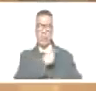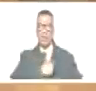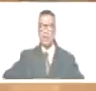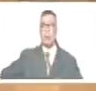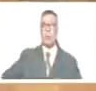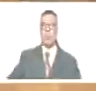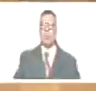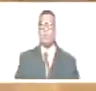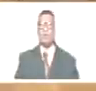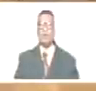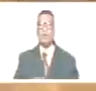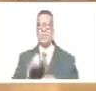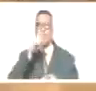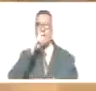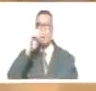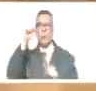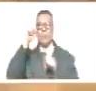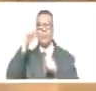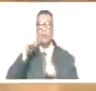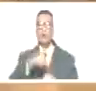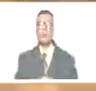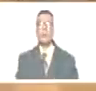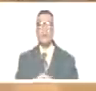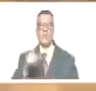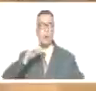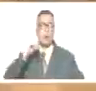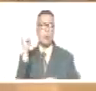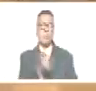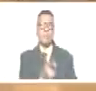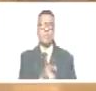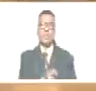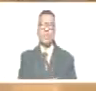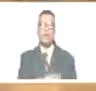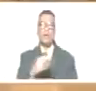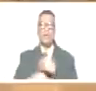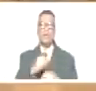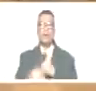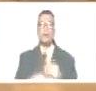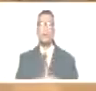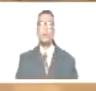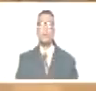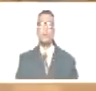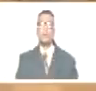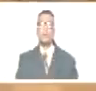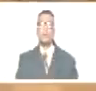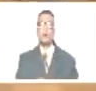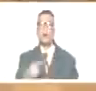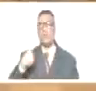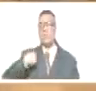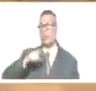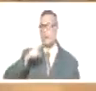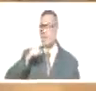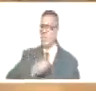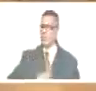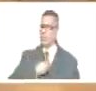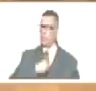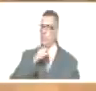Nicolás Maduro ha ordenado, ha instruido. Quien tenga alguna duda sobre eso,